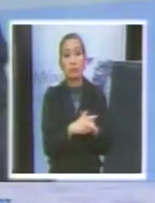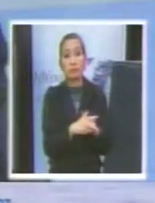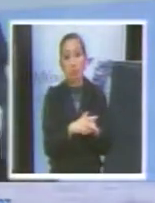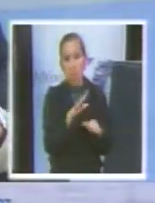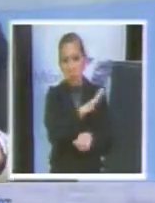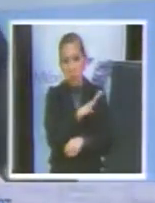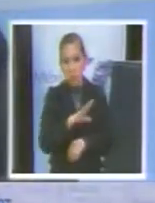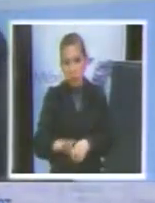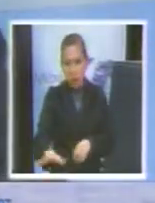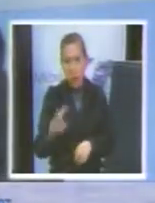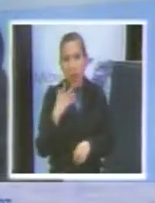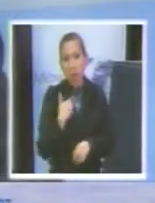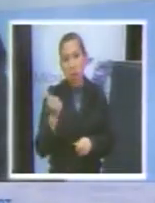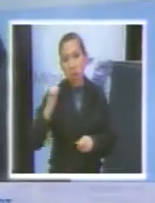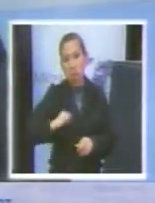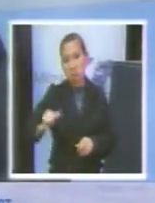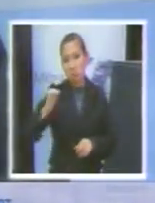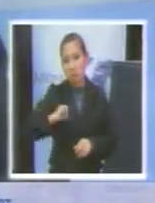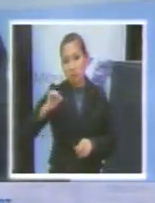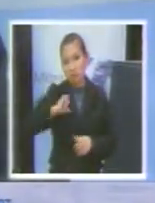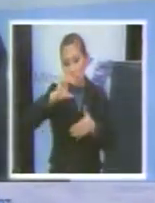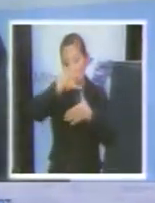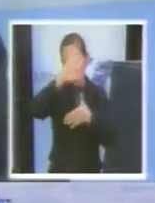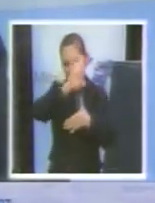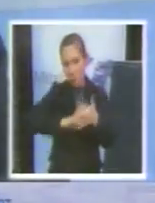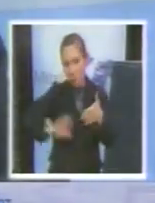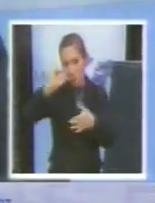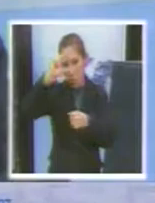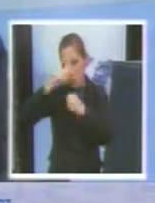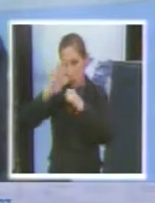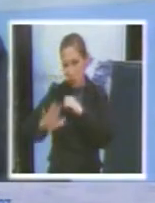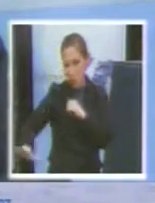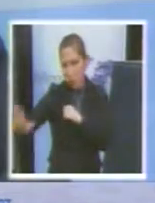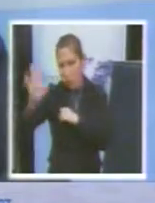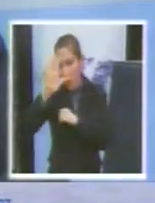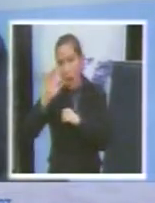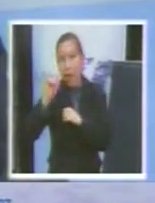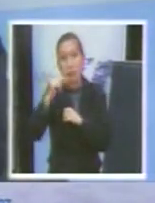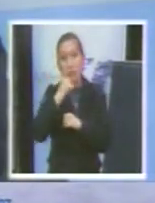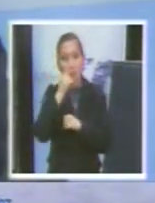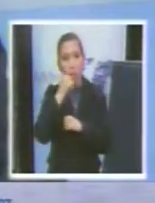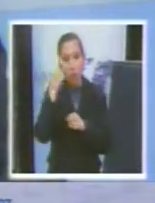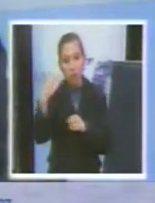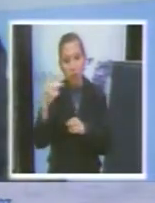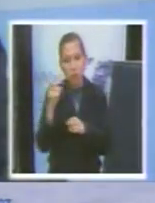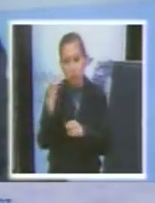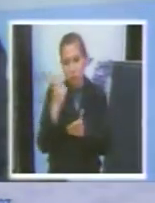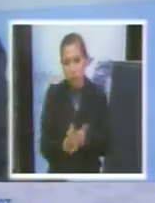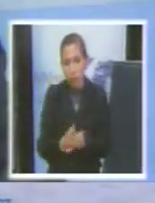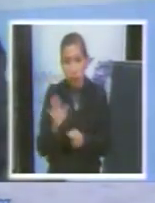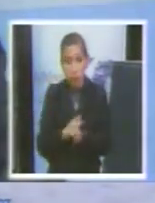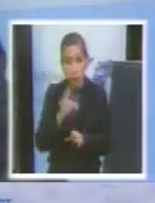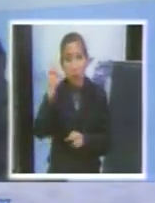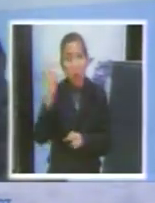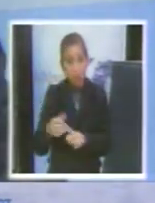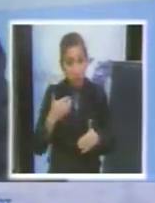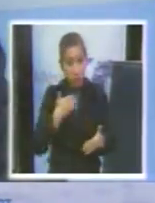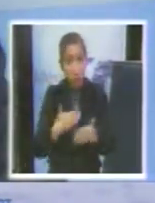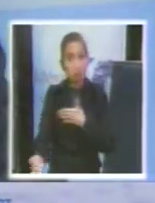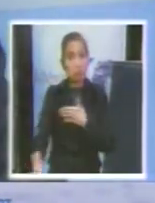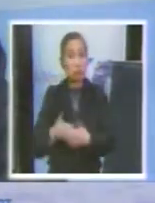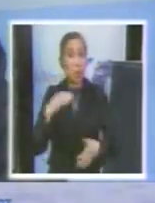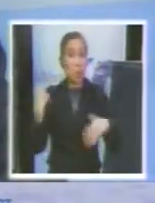y en general el viejo continente, de viejo tiene solamente el nombre, porque se está